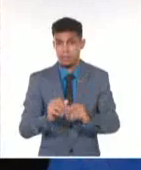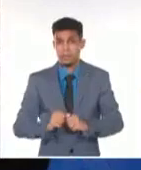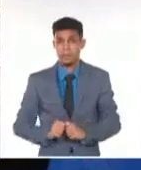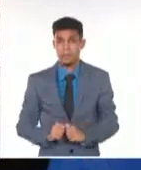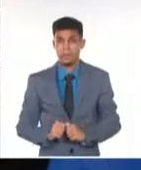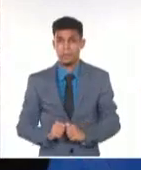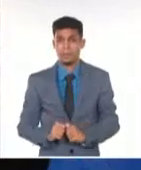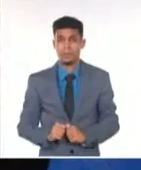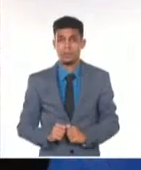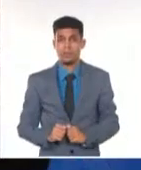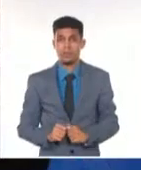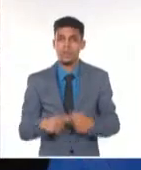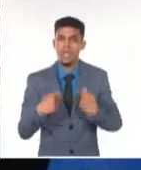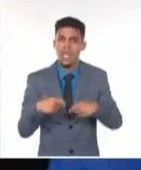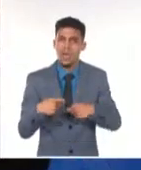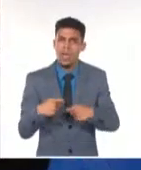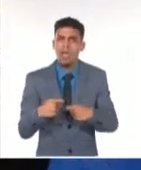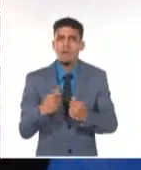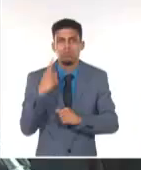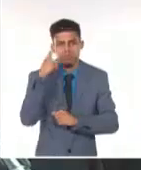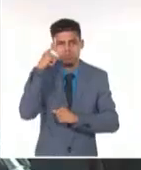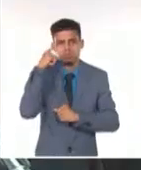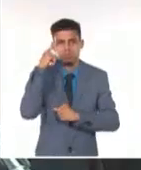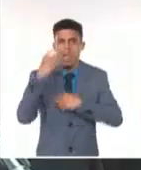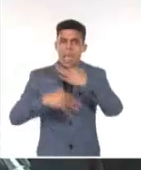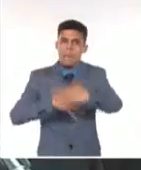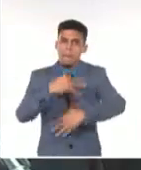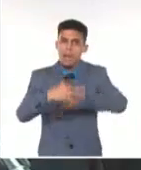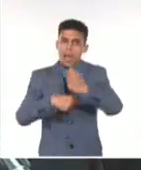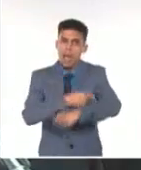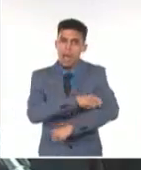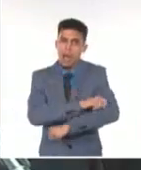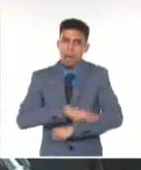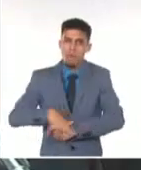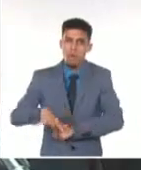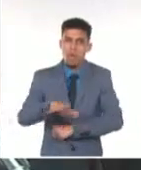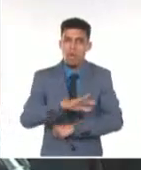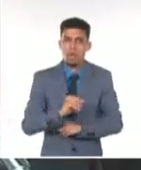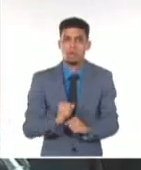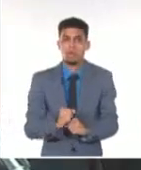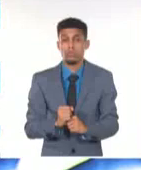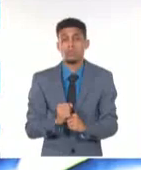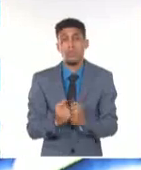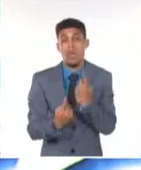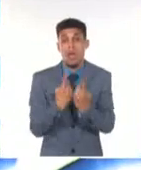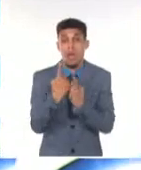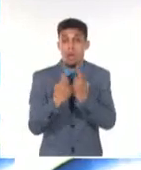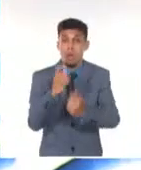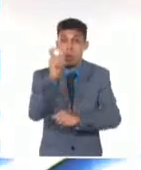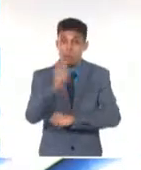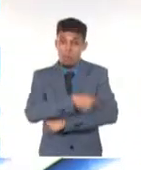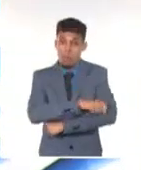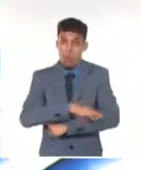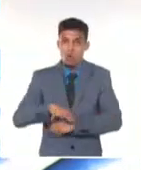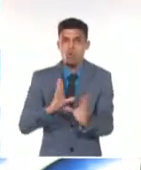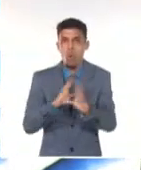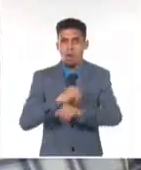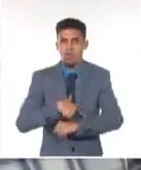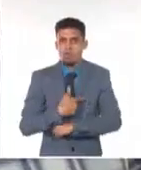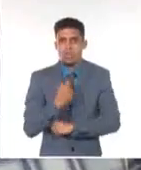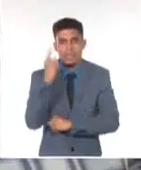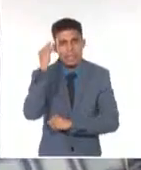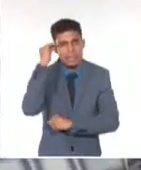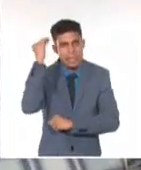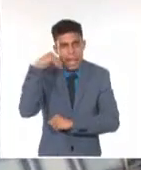alto. Pero hay que tratar de hacer conciencia también. No tenemos cultura de ahorro del agua. No es posible que haya